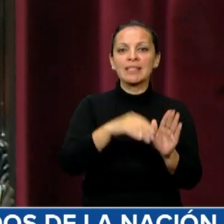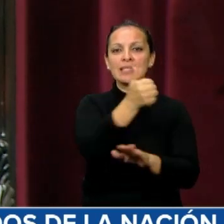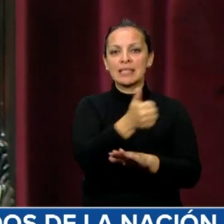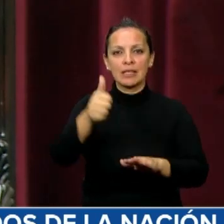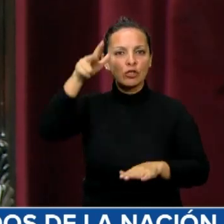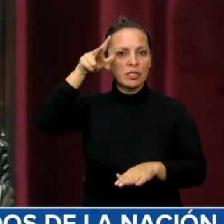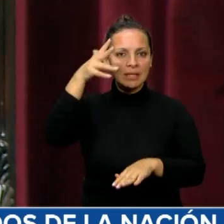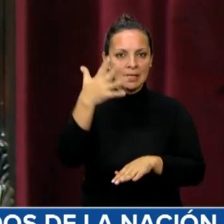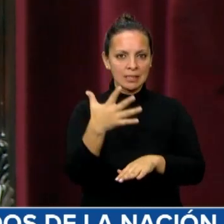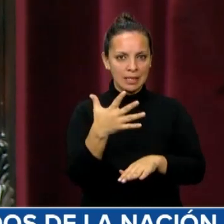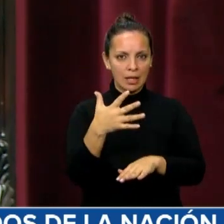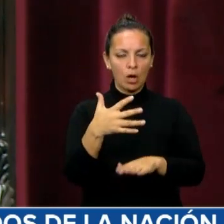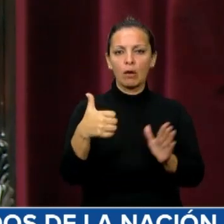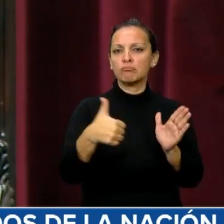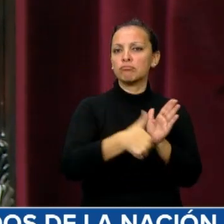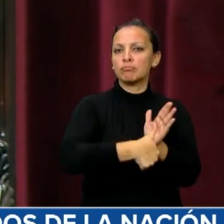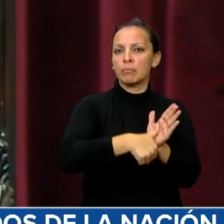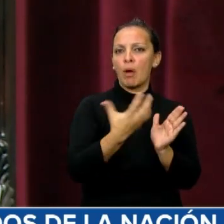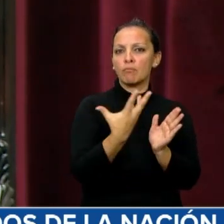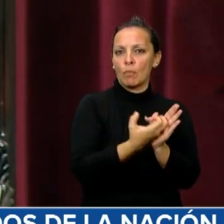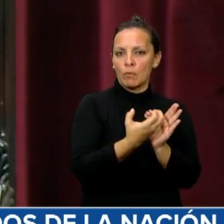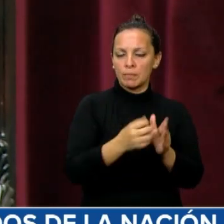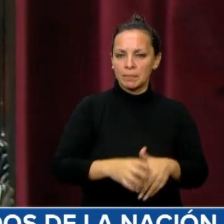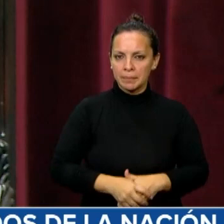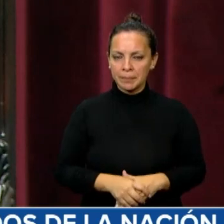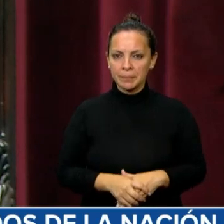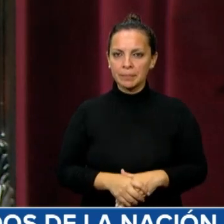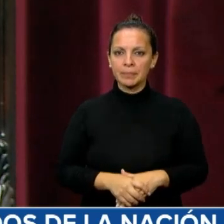685. Sírvanse marcar su voto.